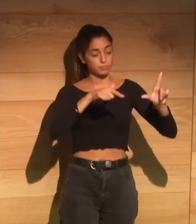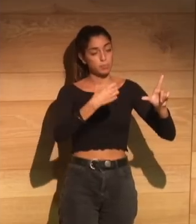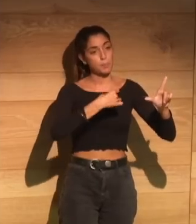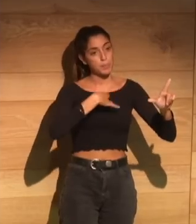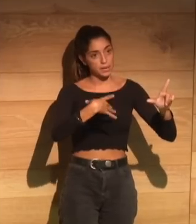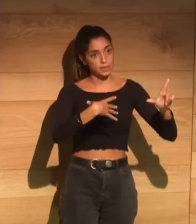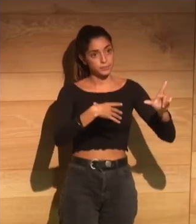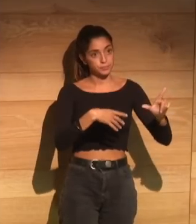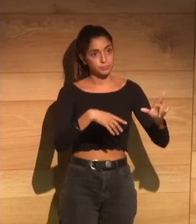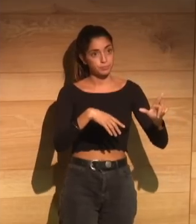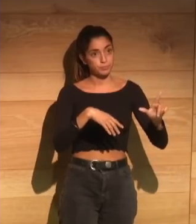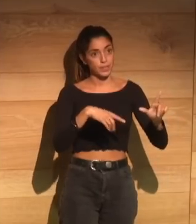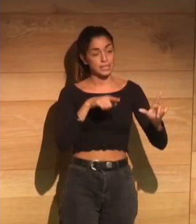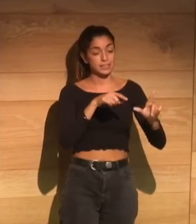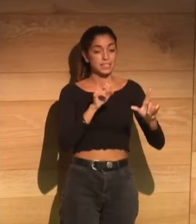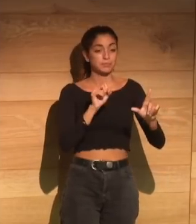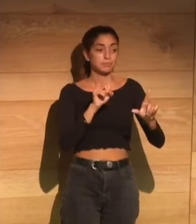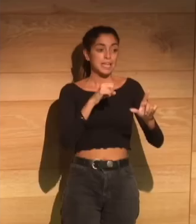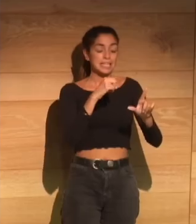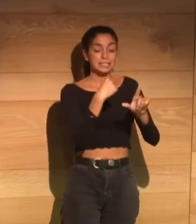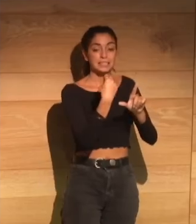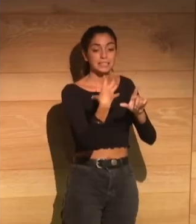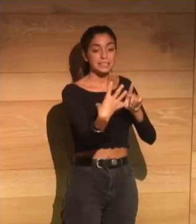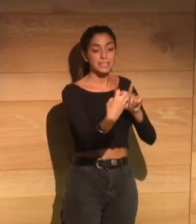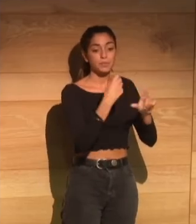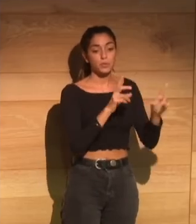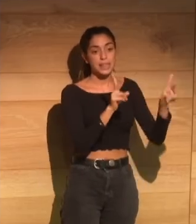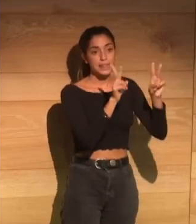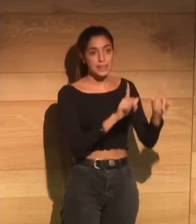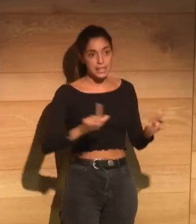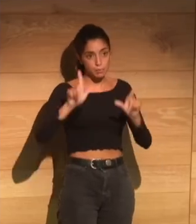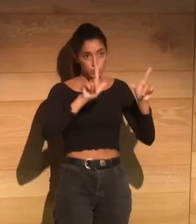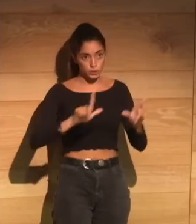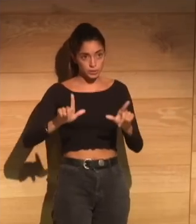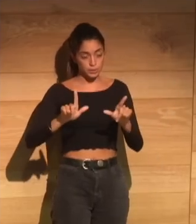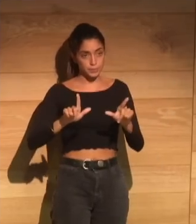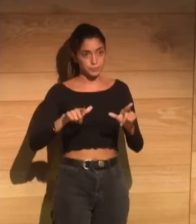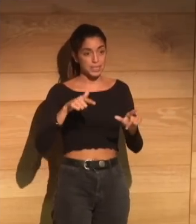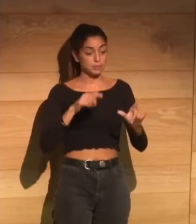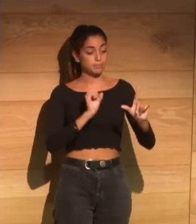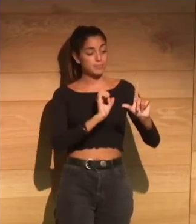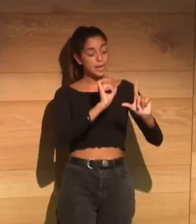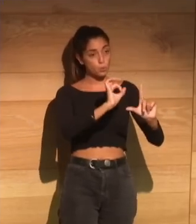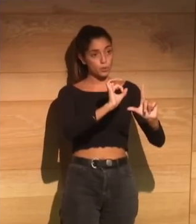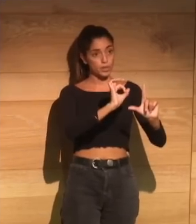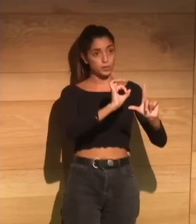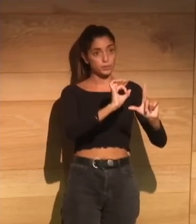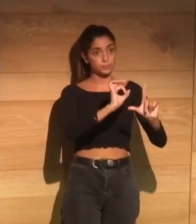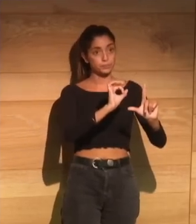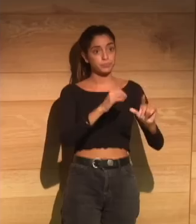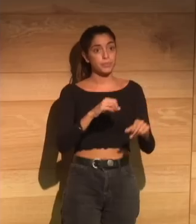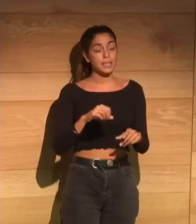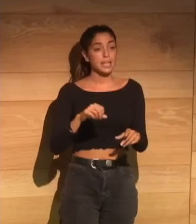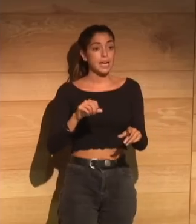En el fondo es como una especie de representación de una diapositiva del exterior. Tú haces ese agujerito y lo pones frente al pilar de